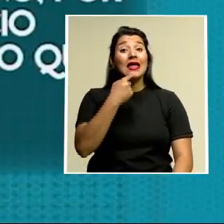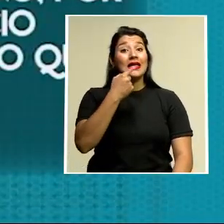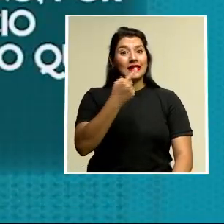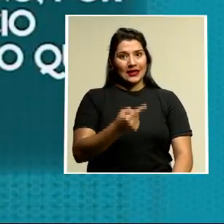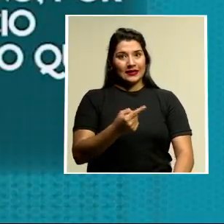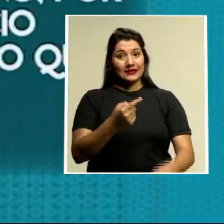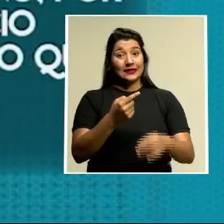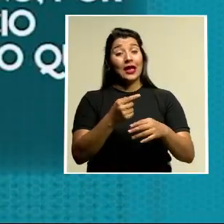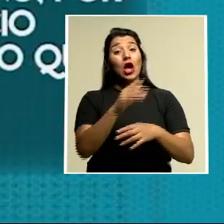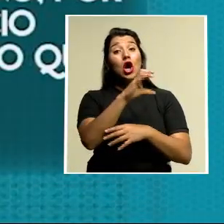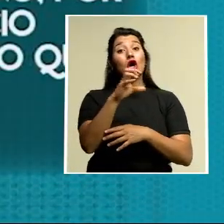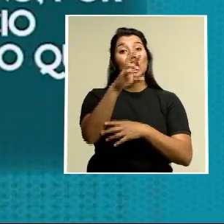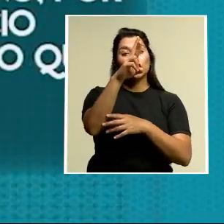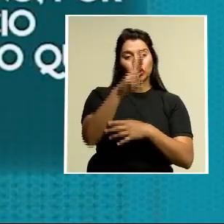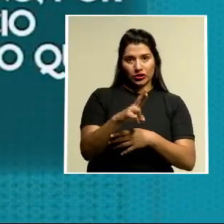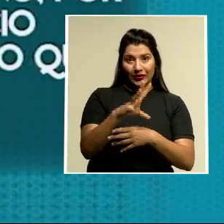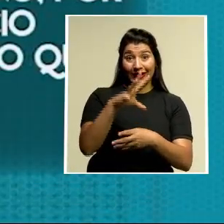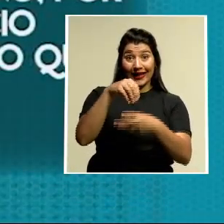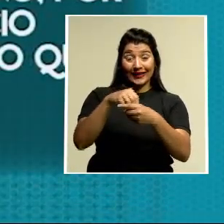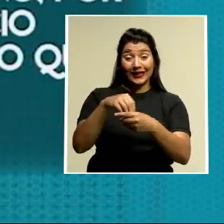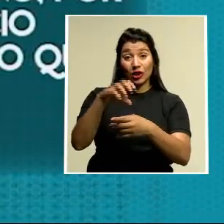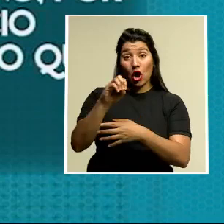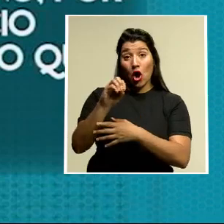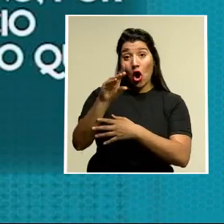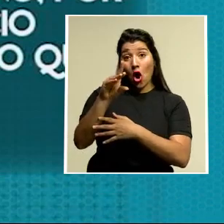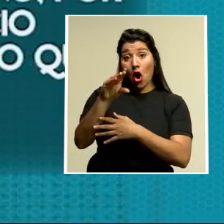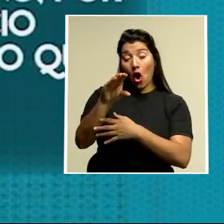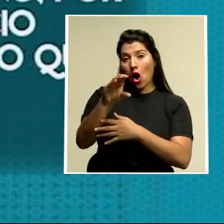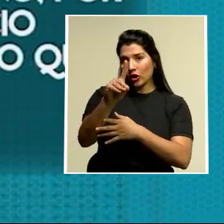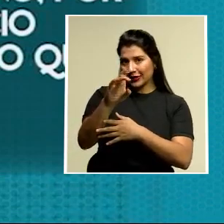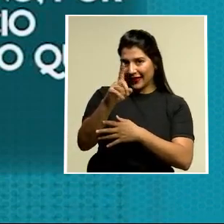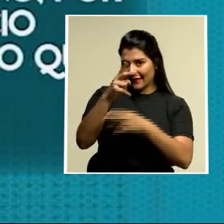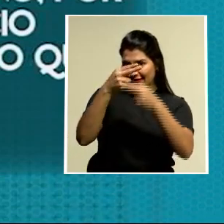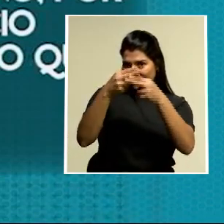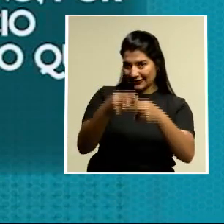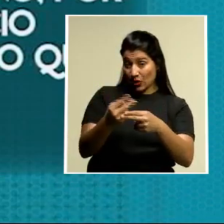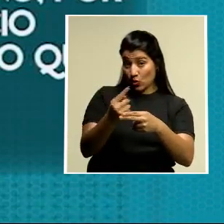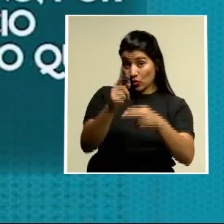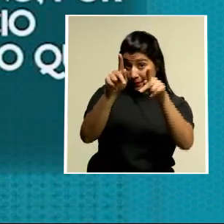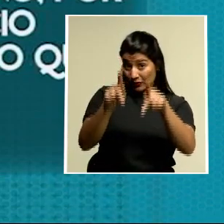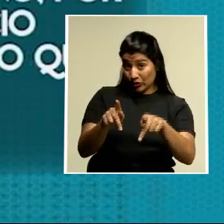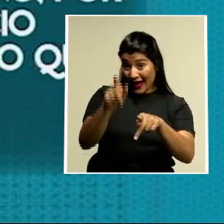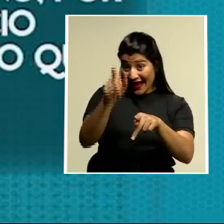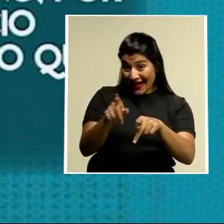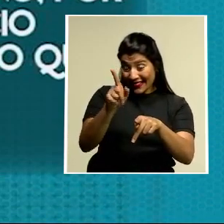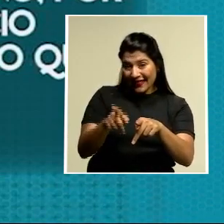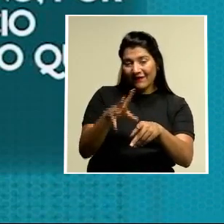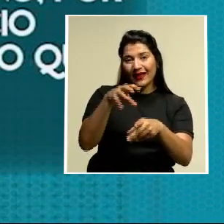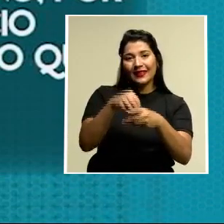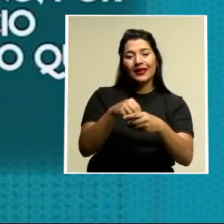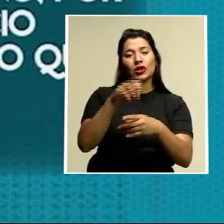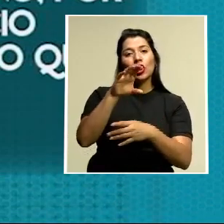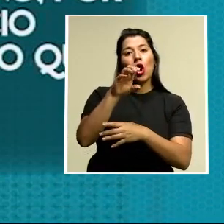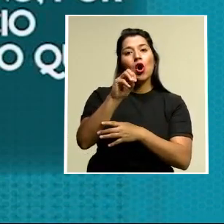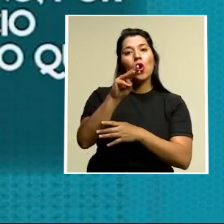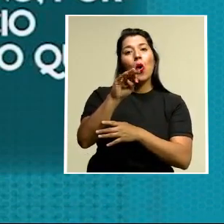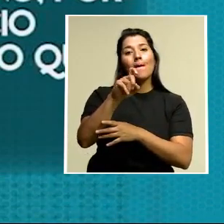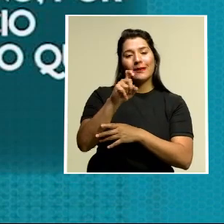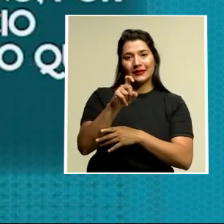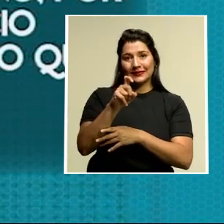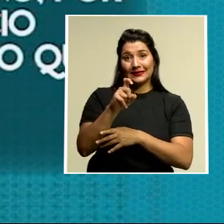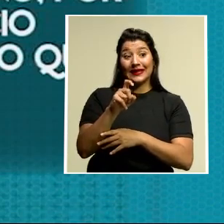se tejen a partir de este hilo conductor con canciones y poemas. Aquí en 13, Costa